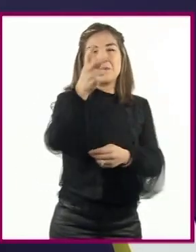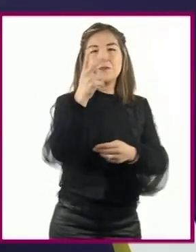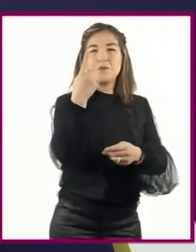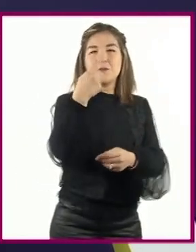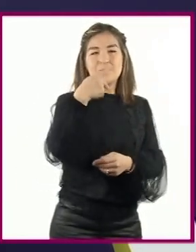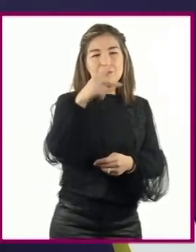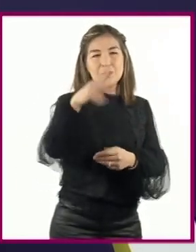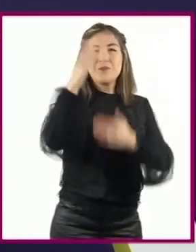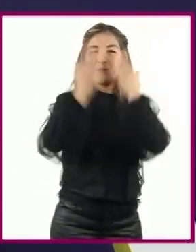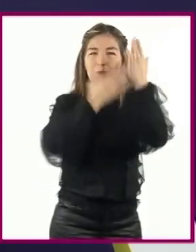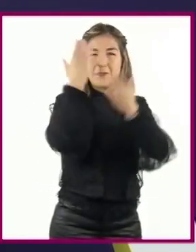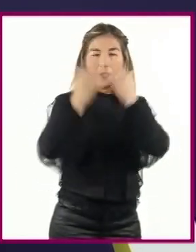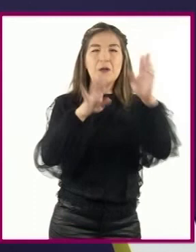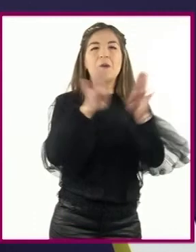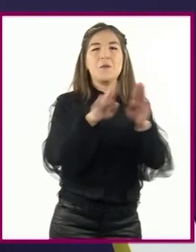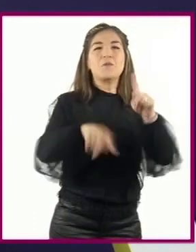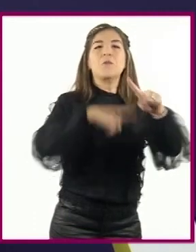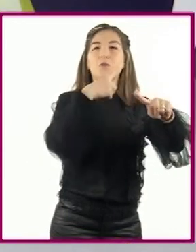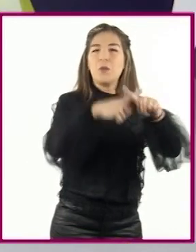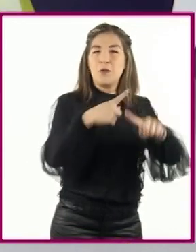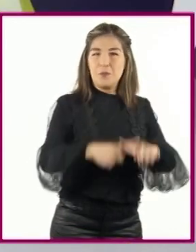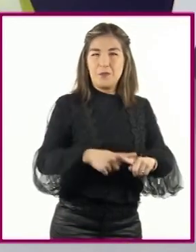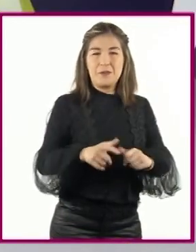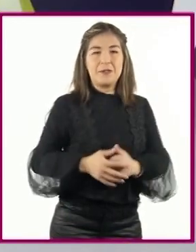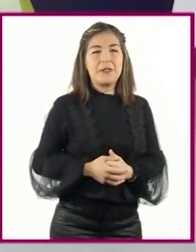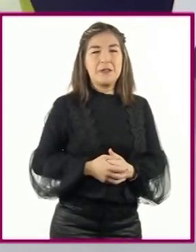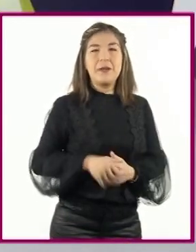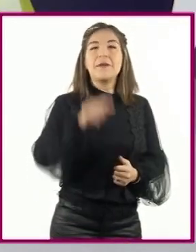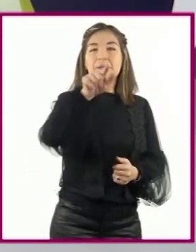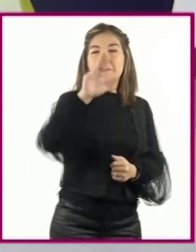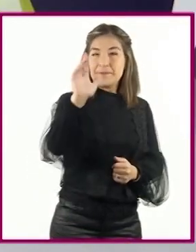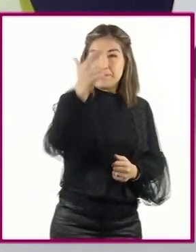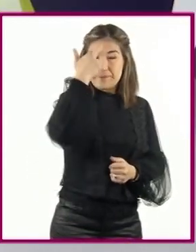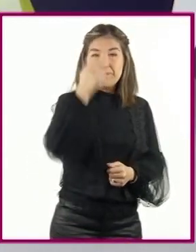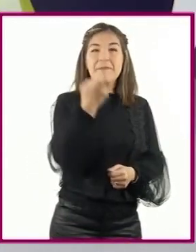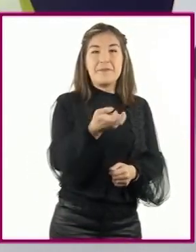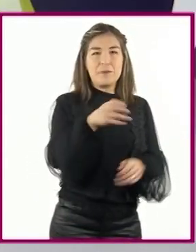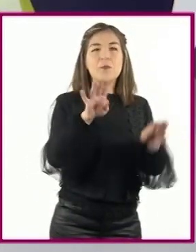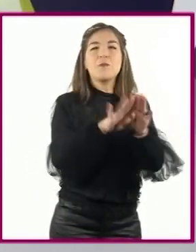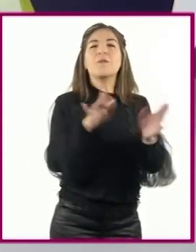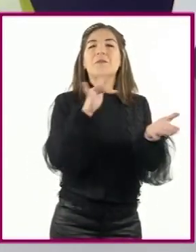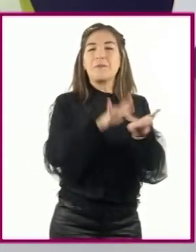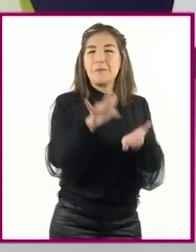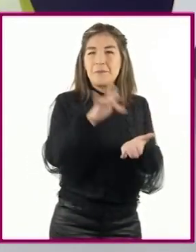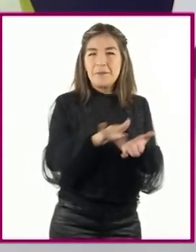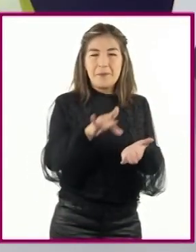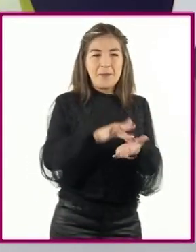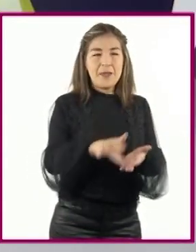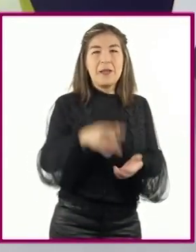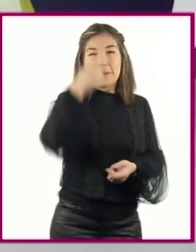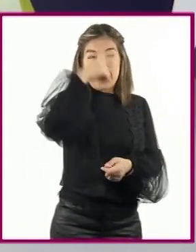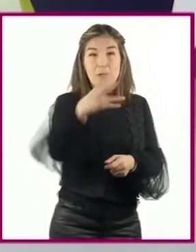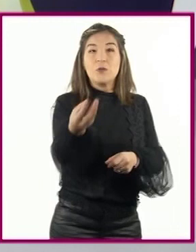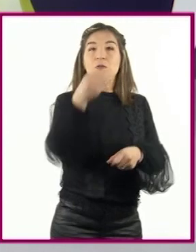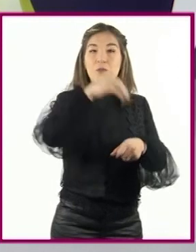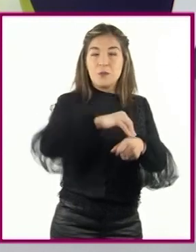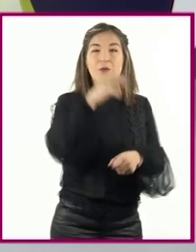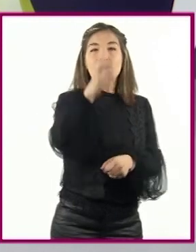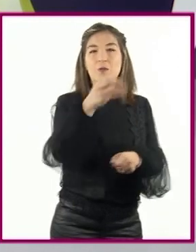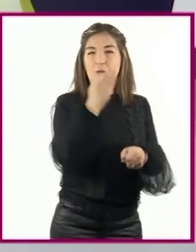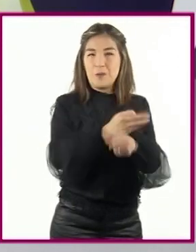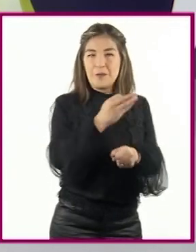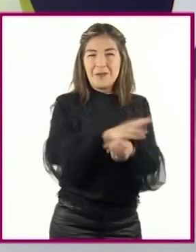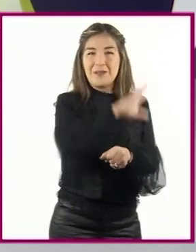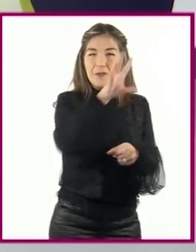de las estructuras multiplicativas. Recuerden que este es un material de apoyo y que para complementar lo estudiado